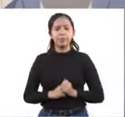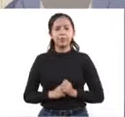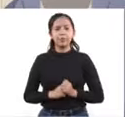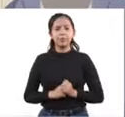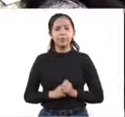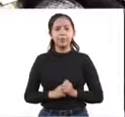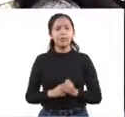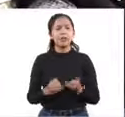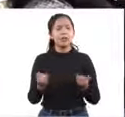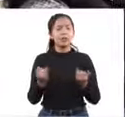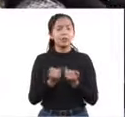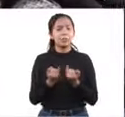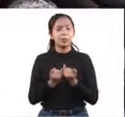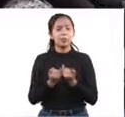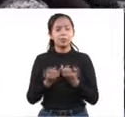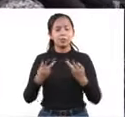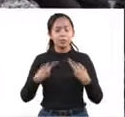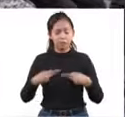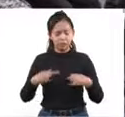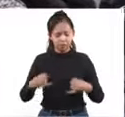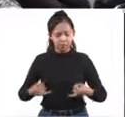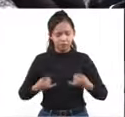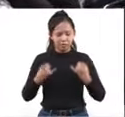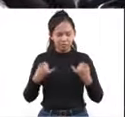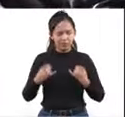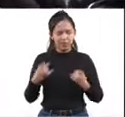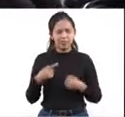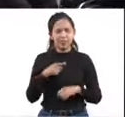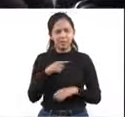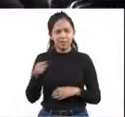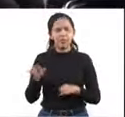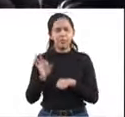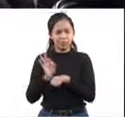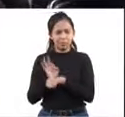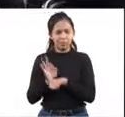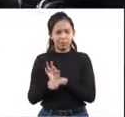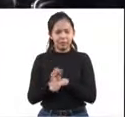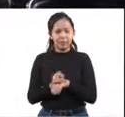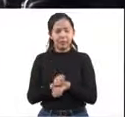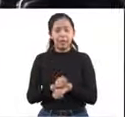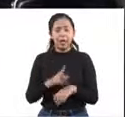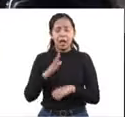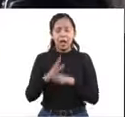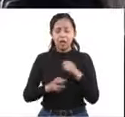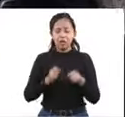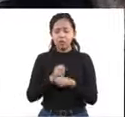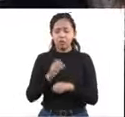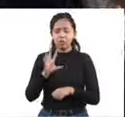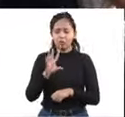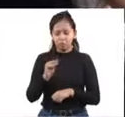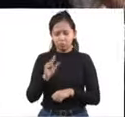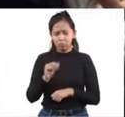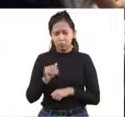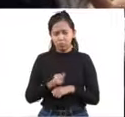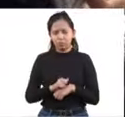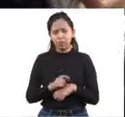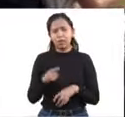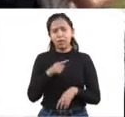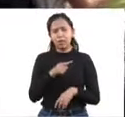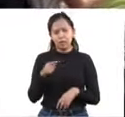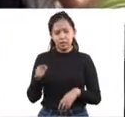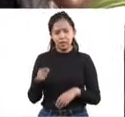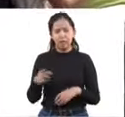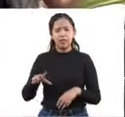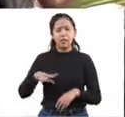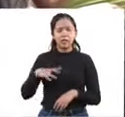y de jóvenes en el sistema juvenil. Desde los 90s, Jorge se postuló exitosamente entre